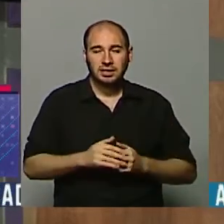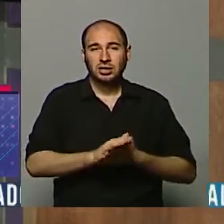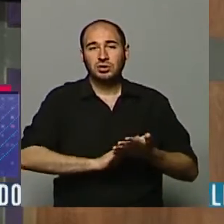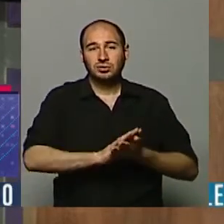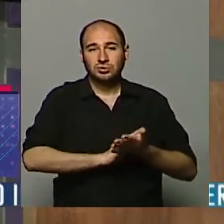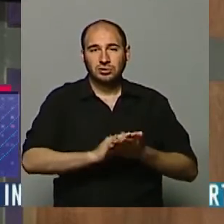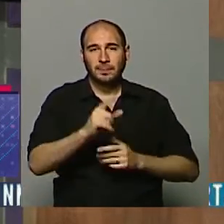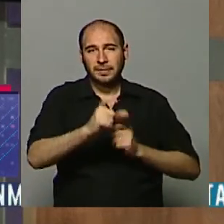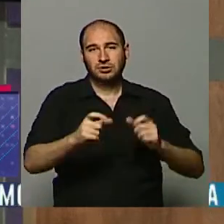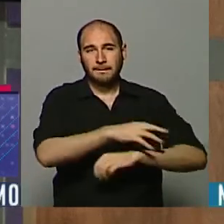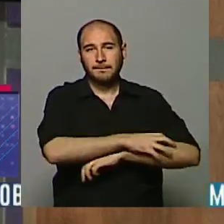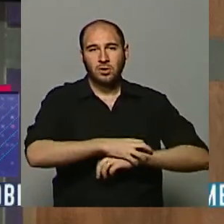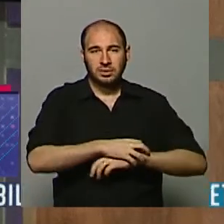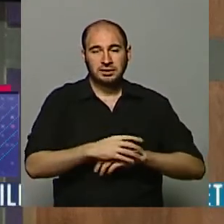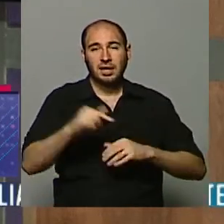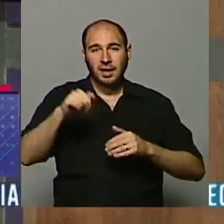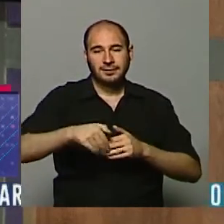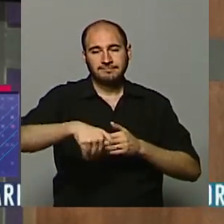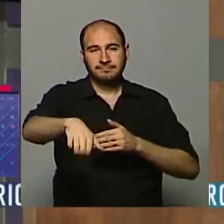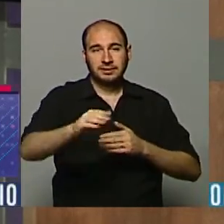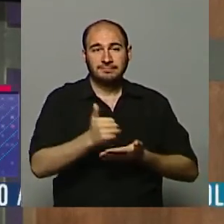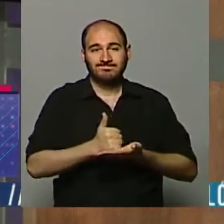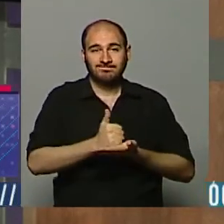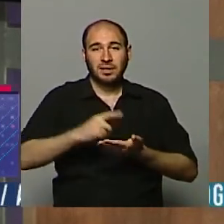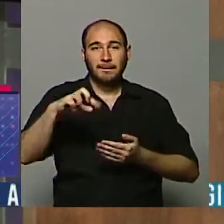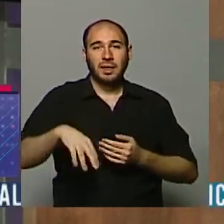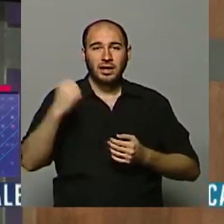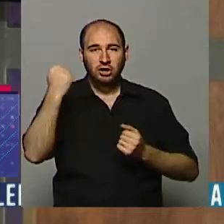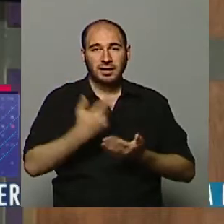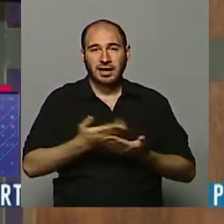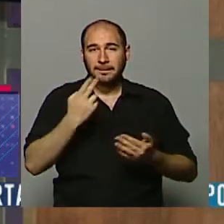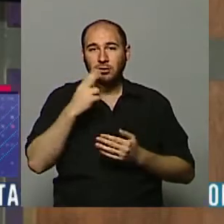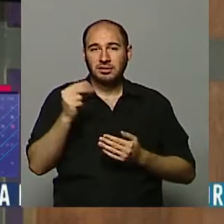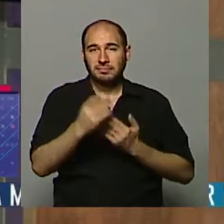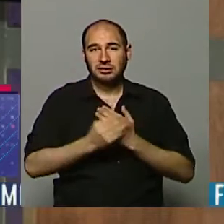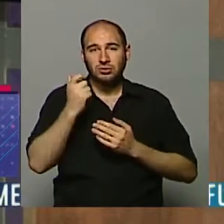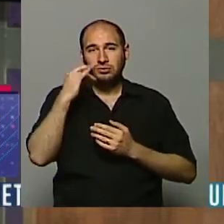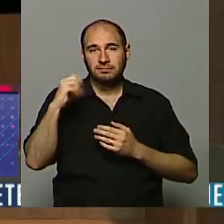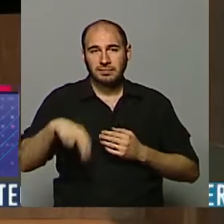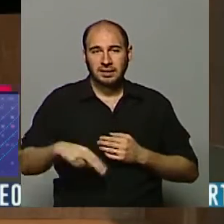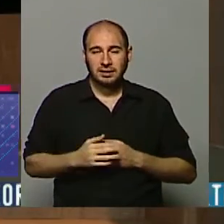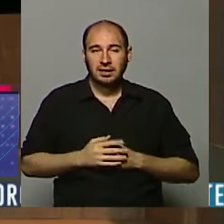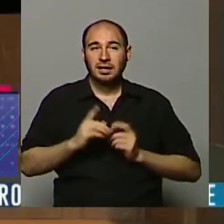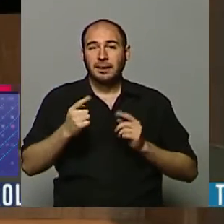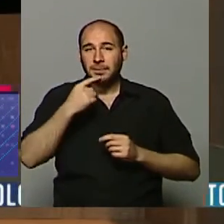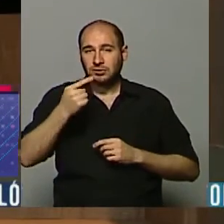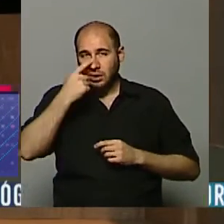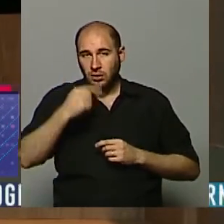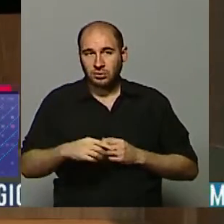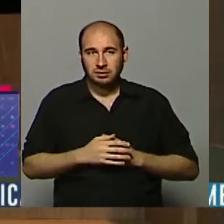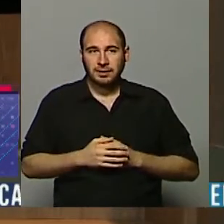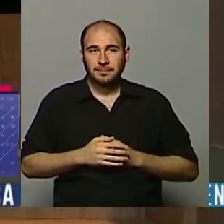la situación de los más necesitados. A partir de ahí estamos esperando ese plan macroeconómico que había prometido el ministro Guzmán. Bueno, te voy a hacer una última consulta.